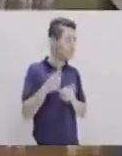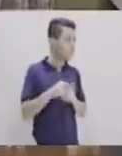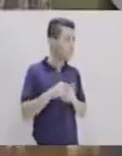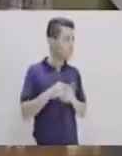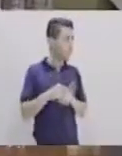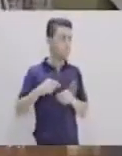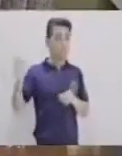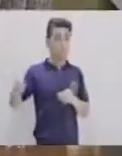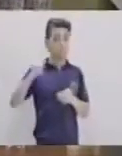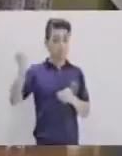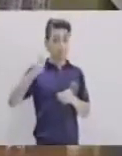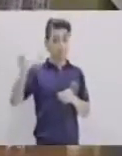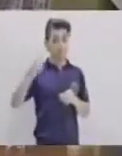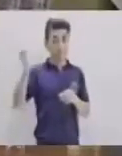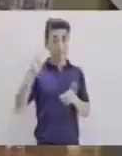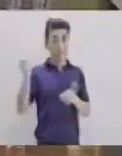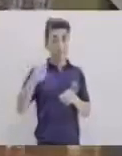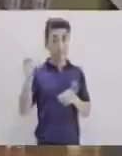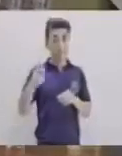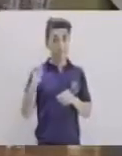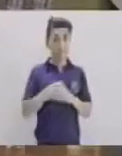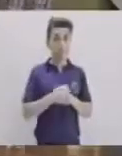aire,